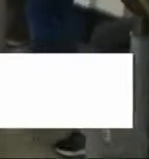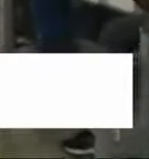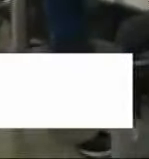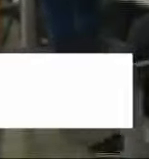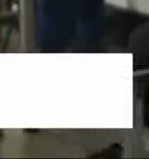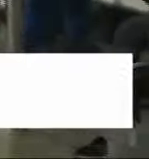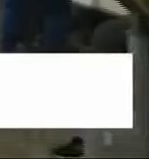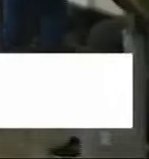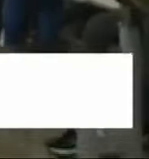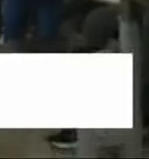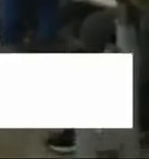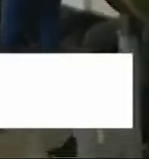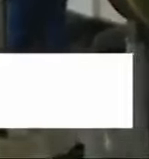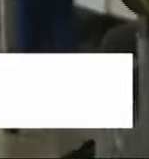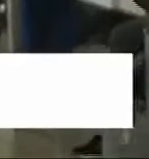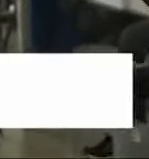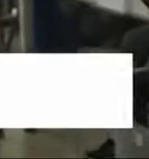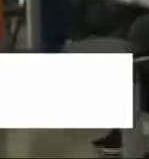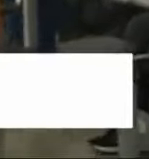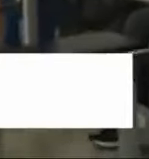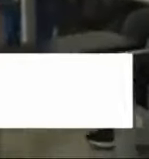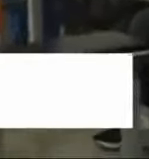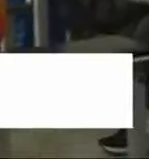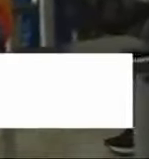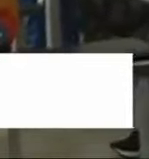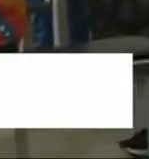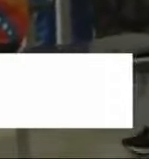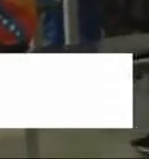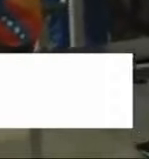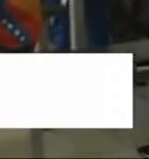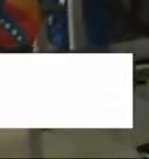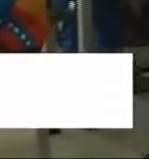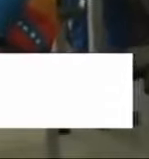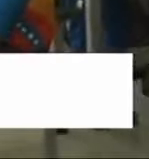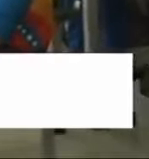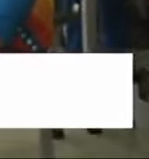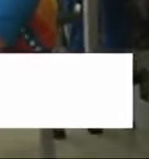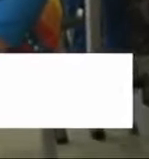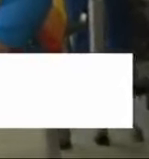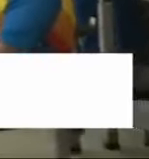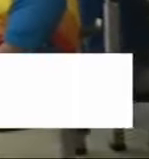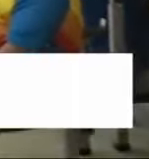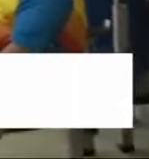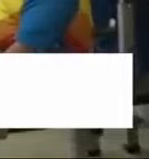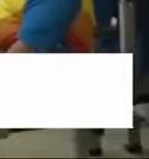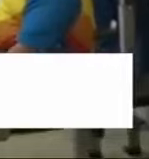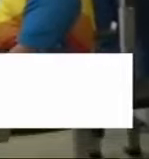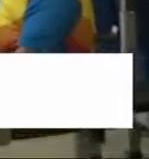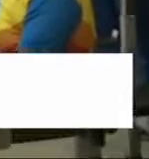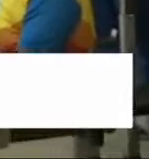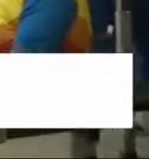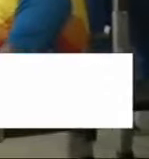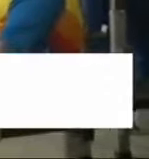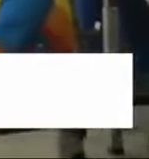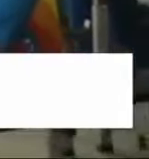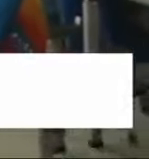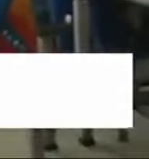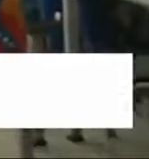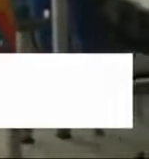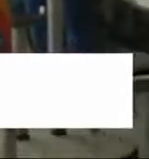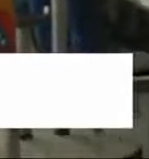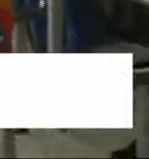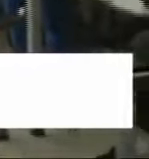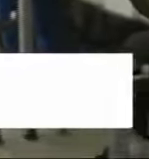la República de Belarus, de acuerdo a lo consagrado en los artículos 187, numeral